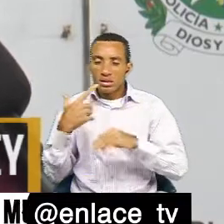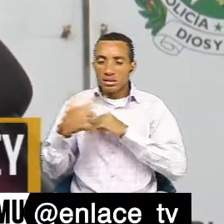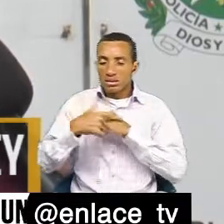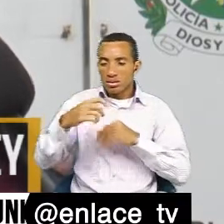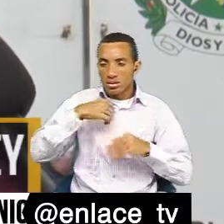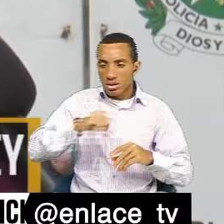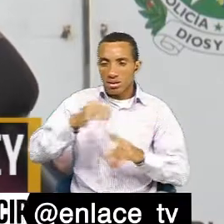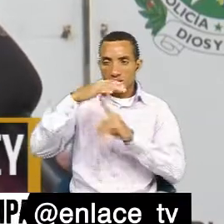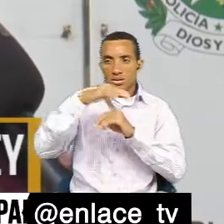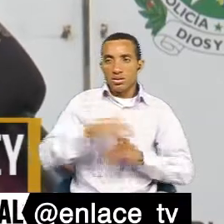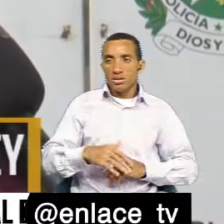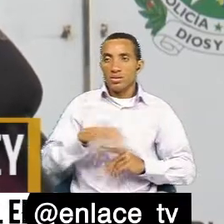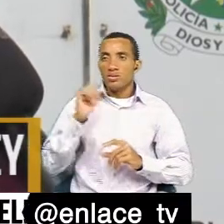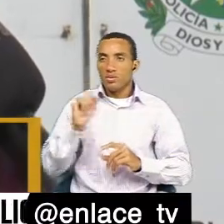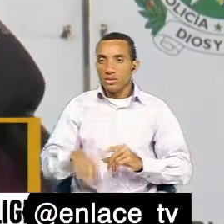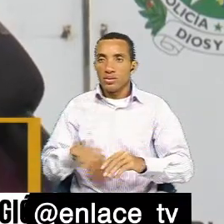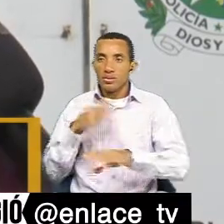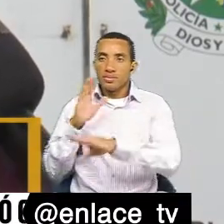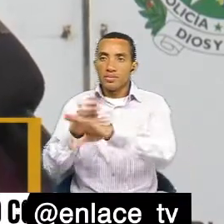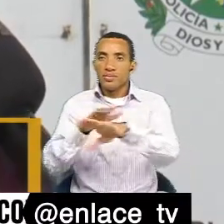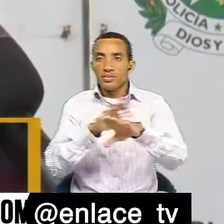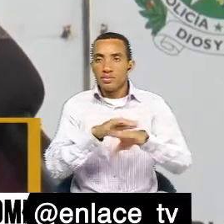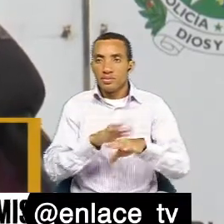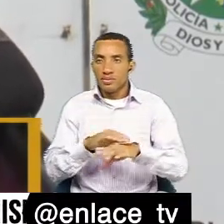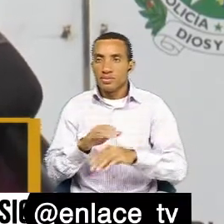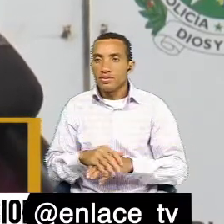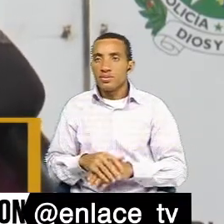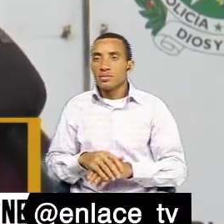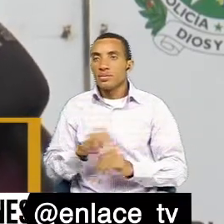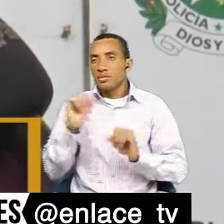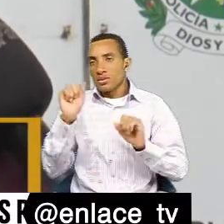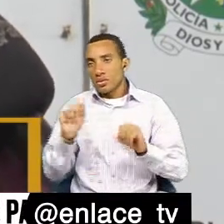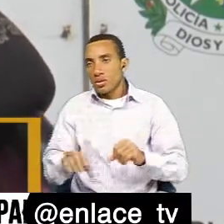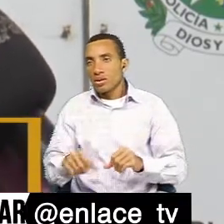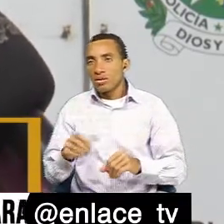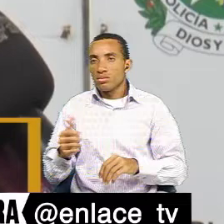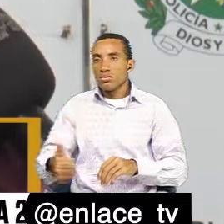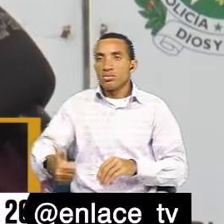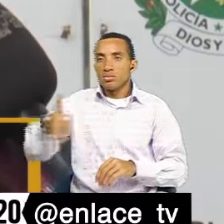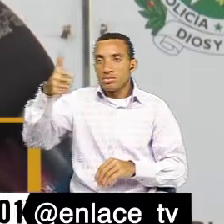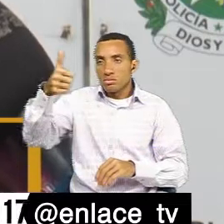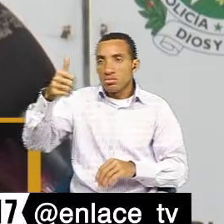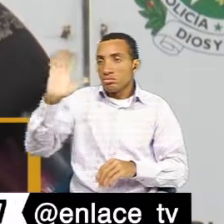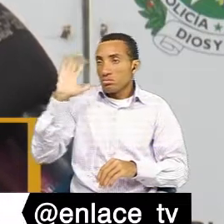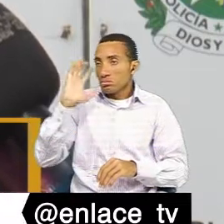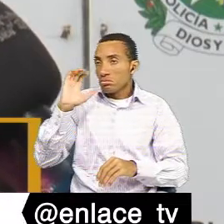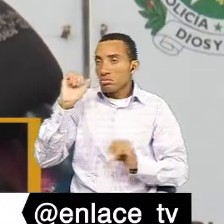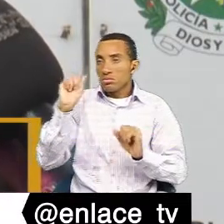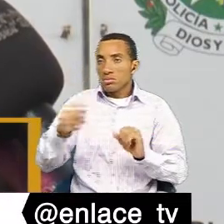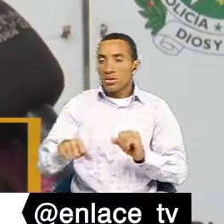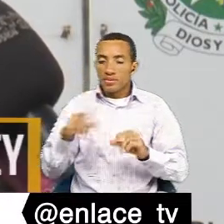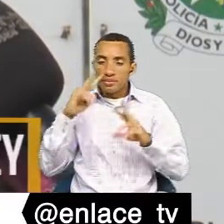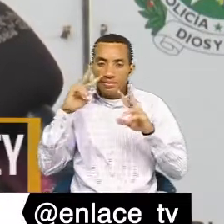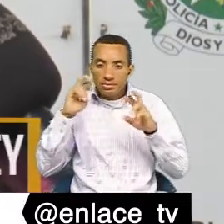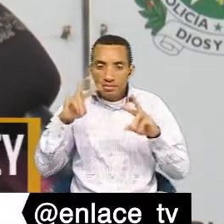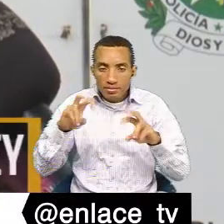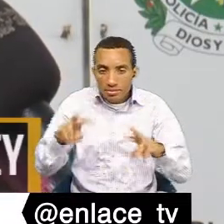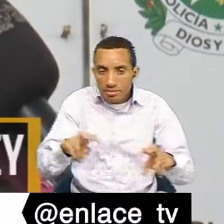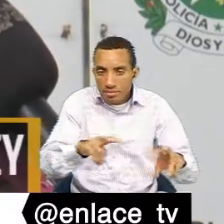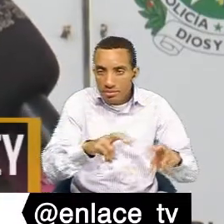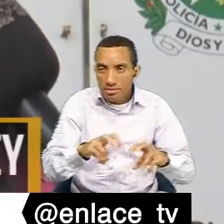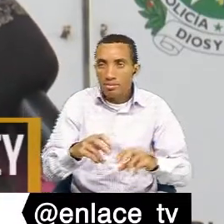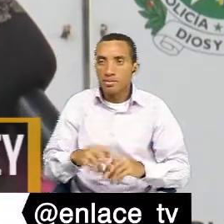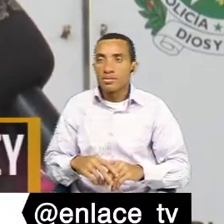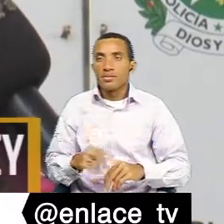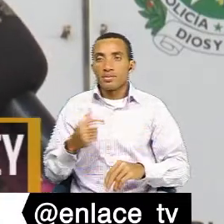favor, ponérnosla en conocimiento lo antes posible o de las autoridades competentes para que se realicen las averiguaciones, pero tenemos